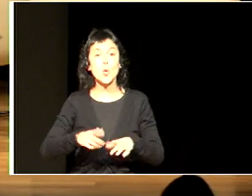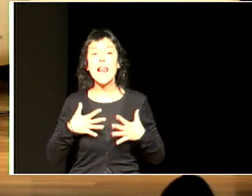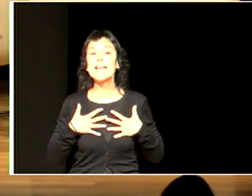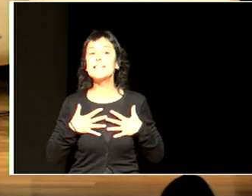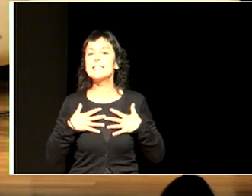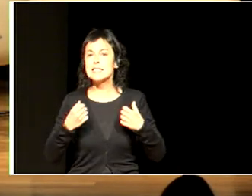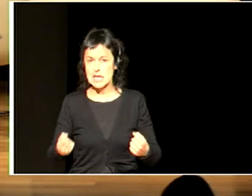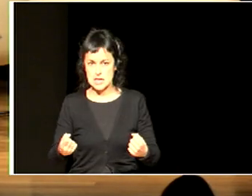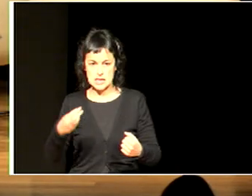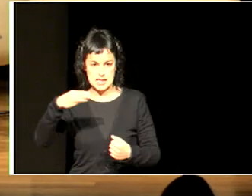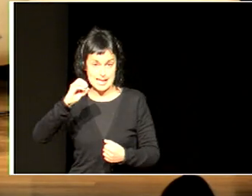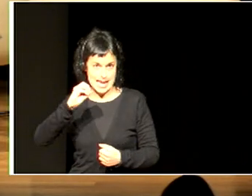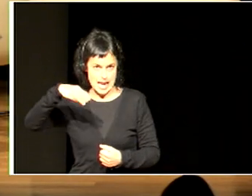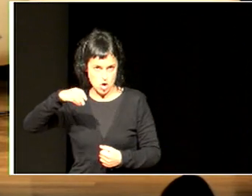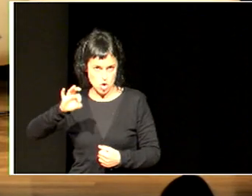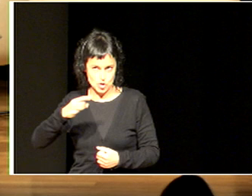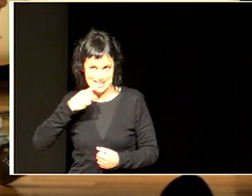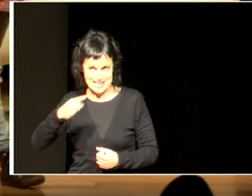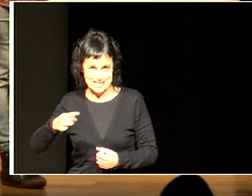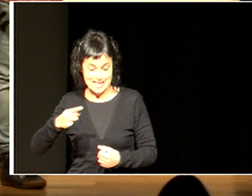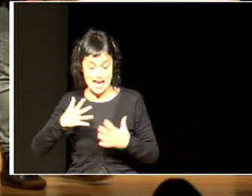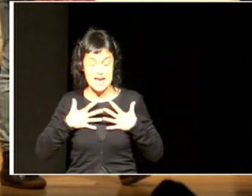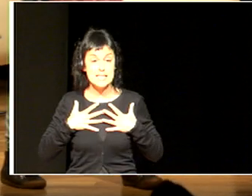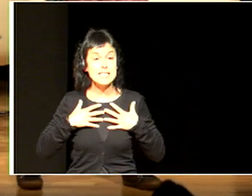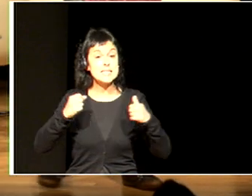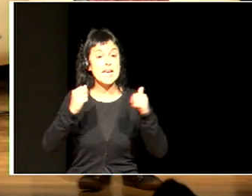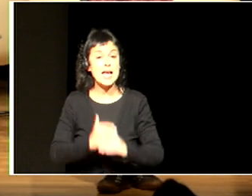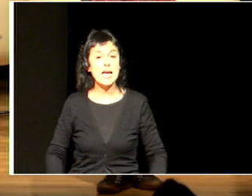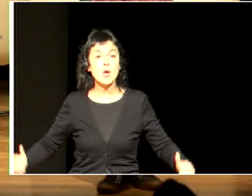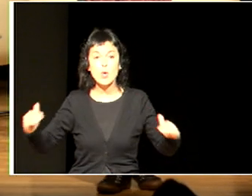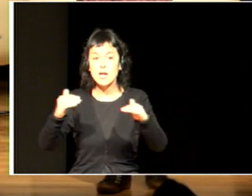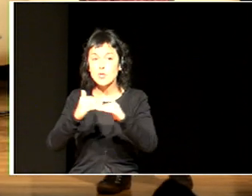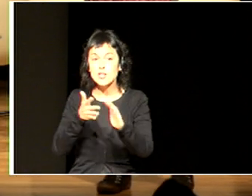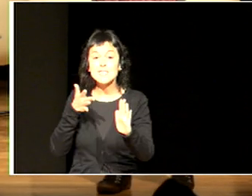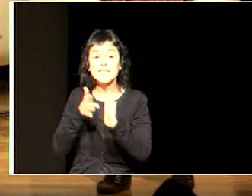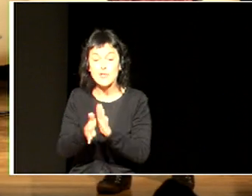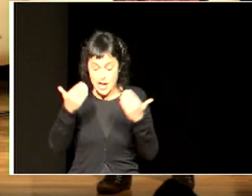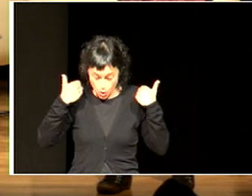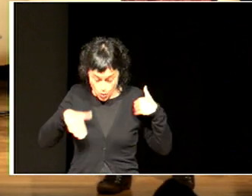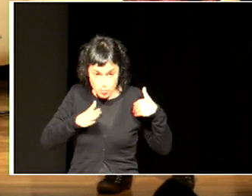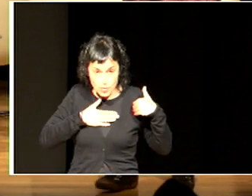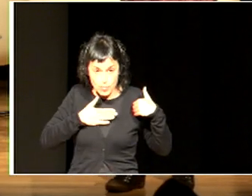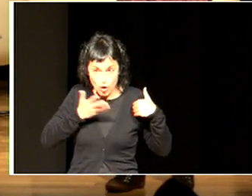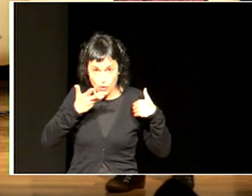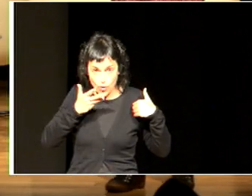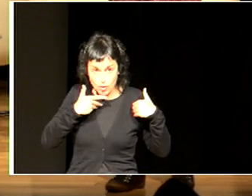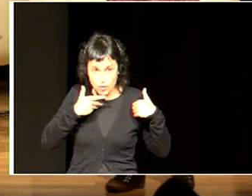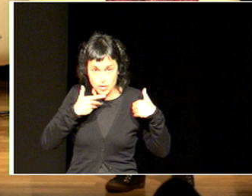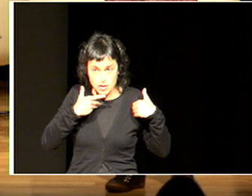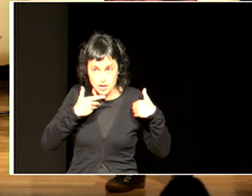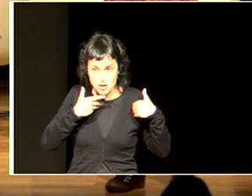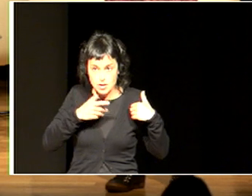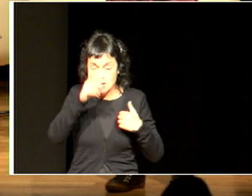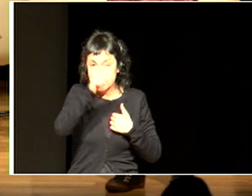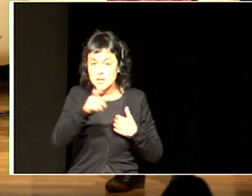habla además sana e igualitaria es conocer nuestro propio cuerpo todo el mundo de infantil